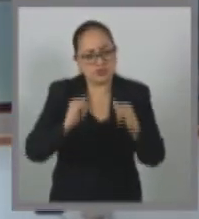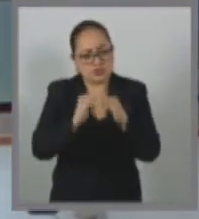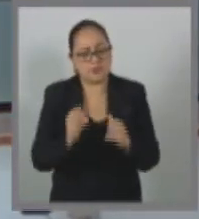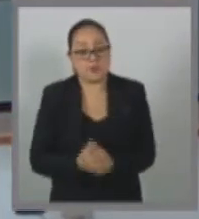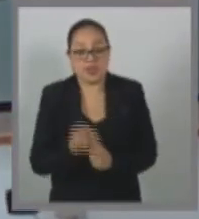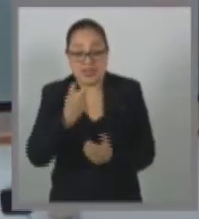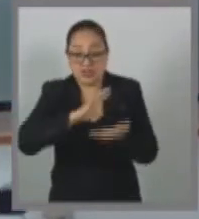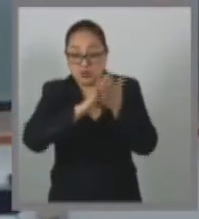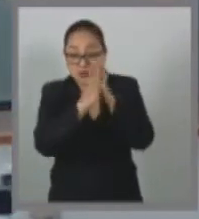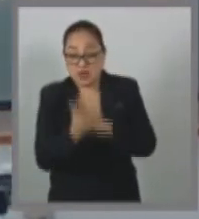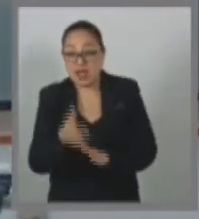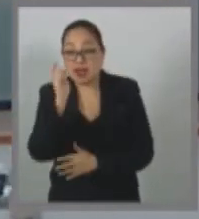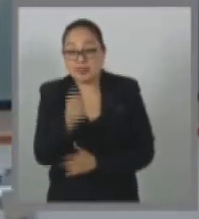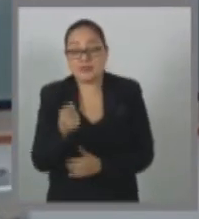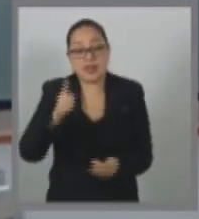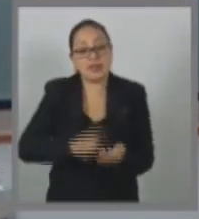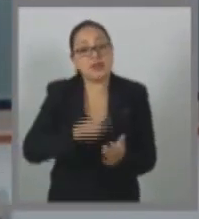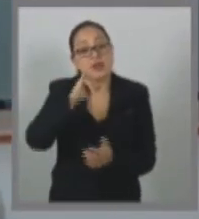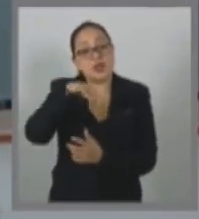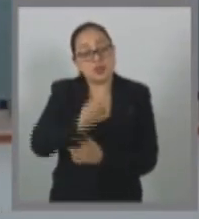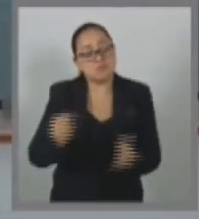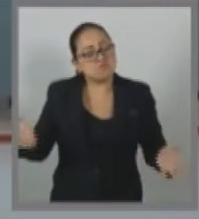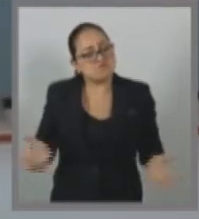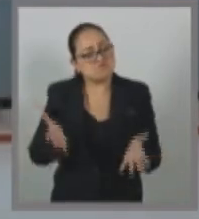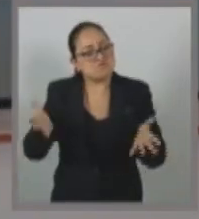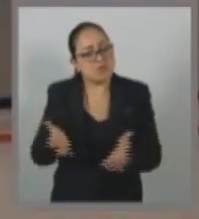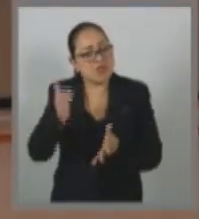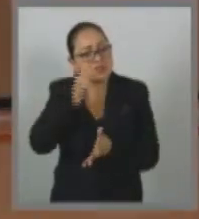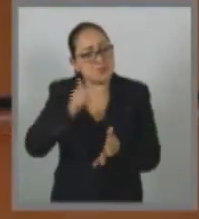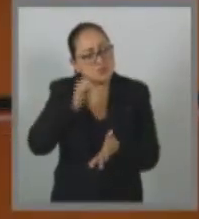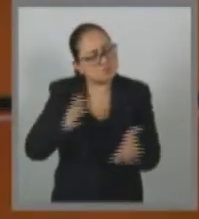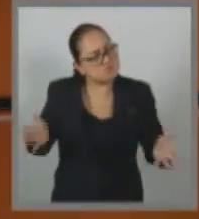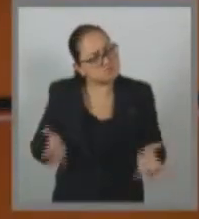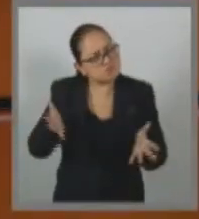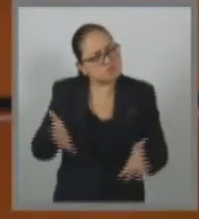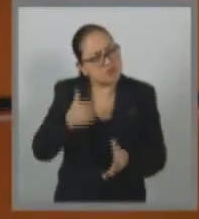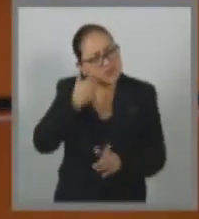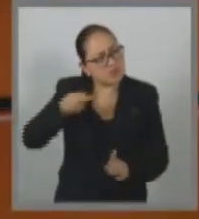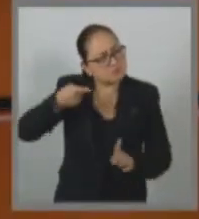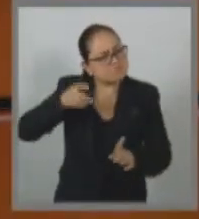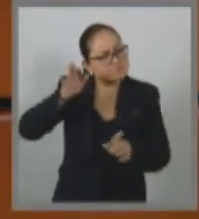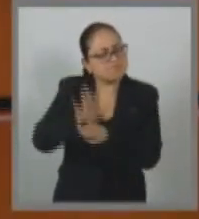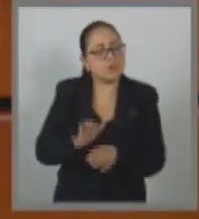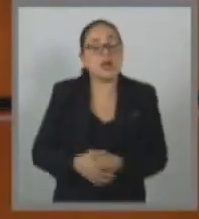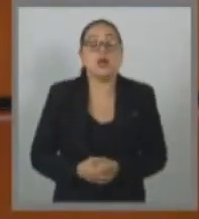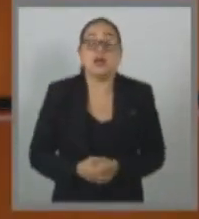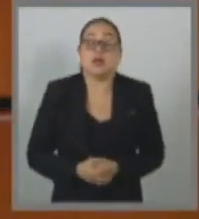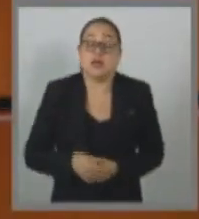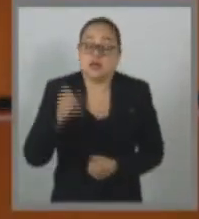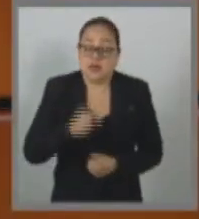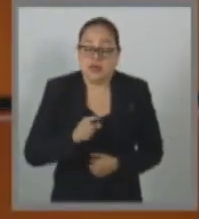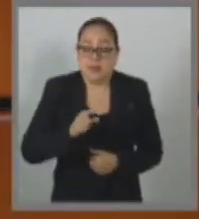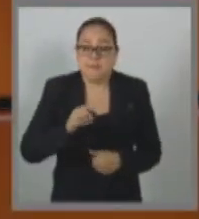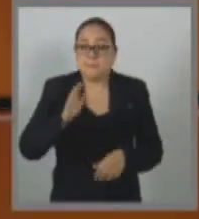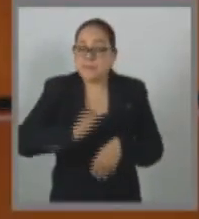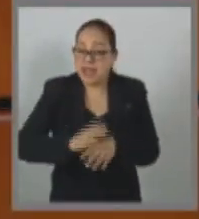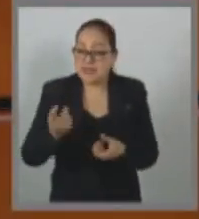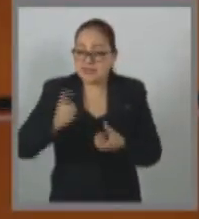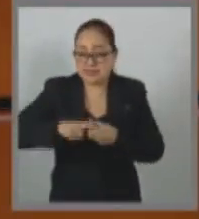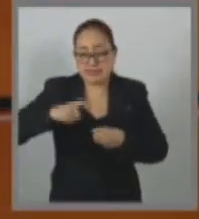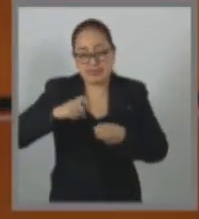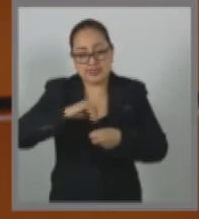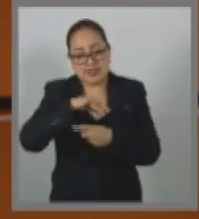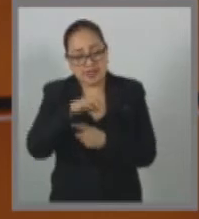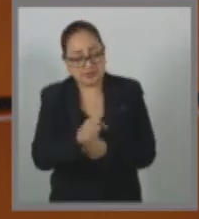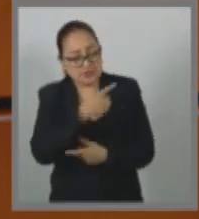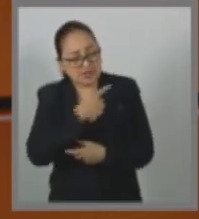es una de las muchas que el IMSS ha impulsado a lo largo de su historia. Siendo el mayor sistema de seguridad social en el país, el IMSS ha tenido